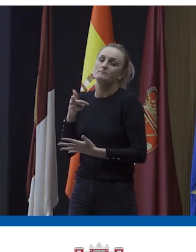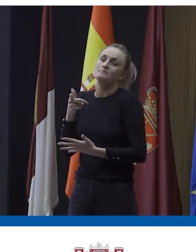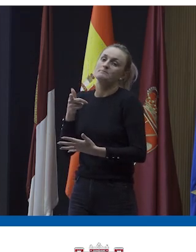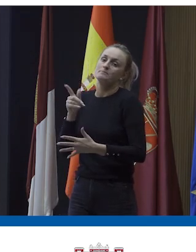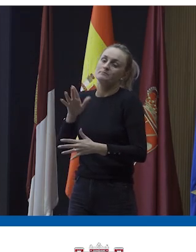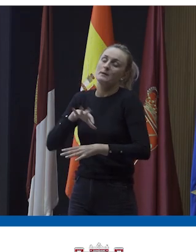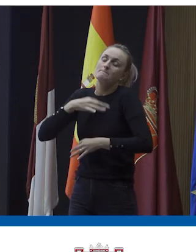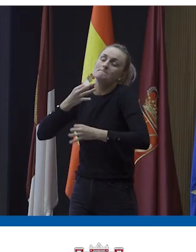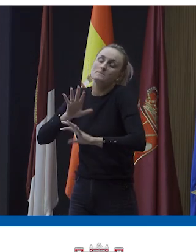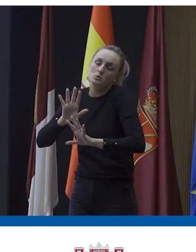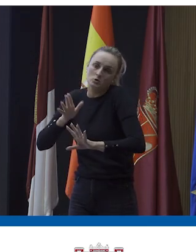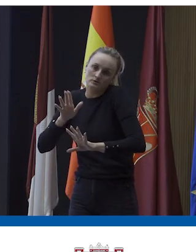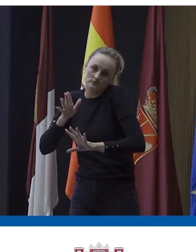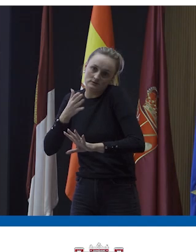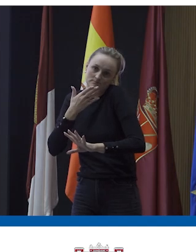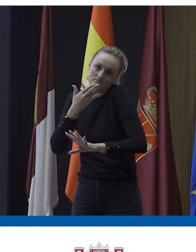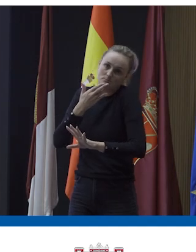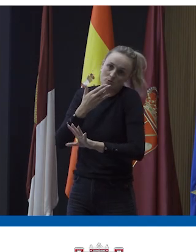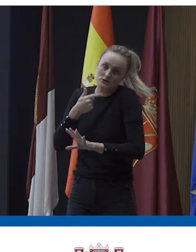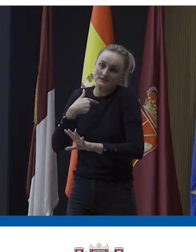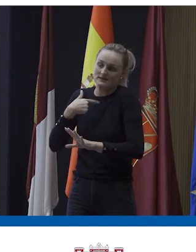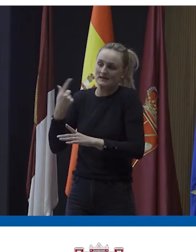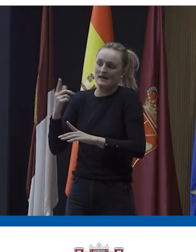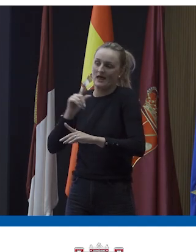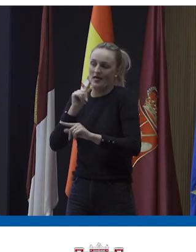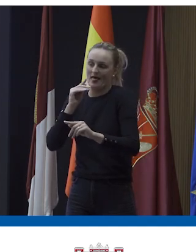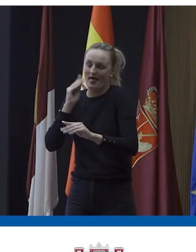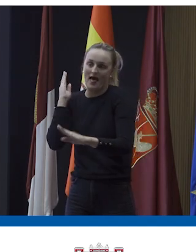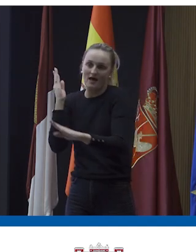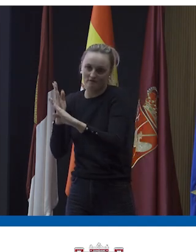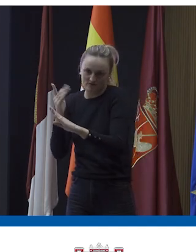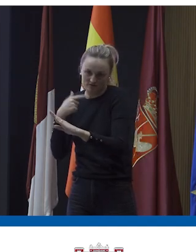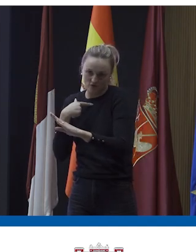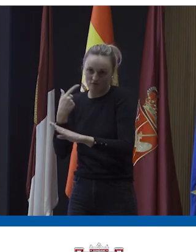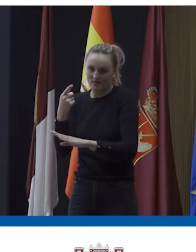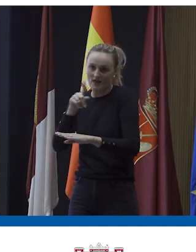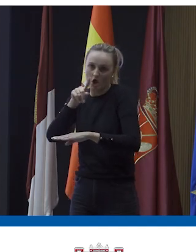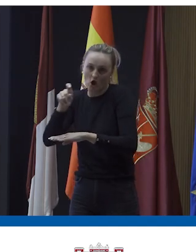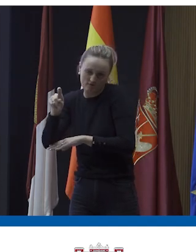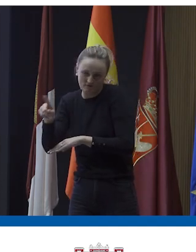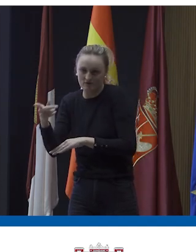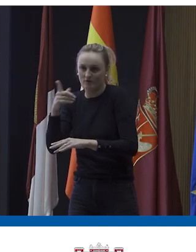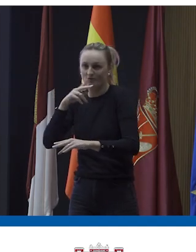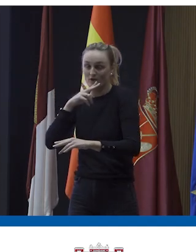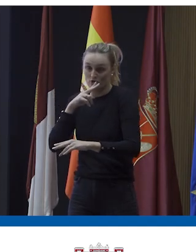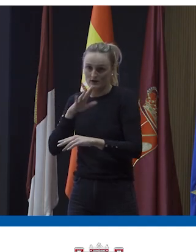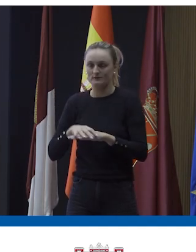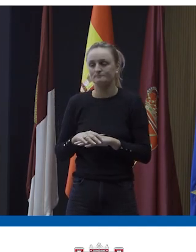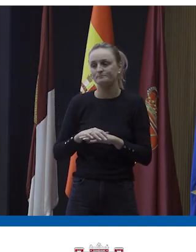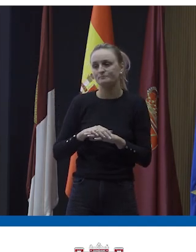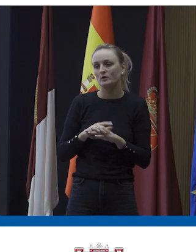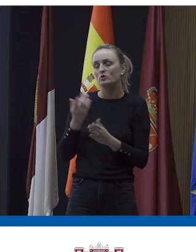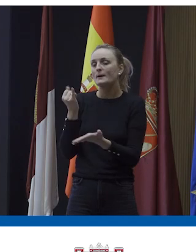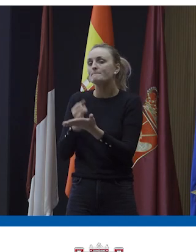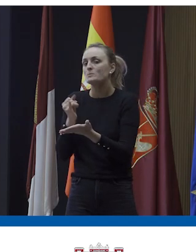haber problemas de infecciones de orina, que a veces los hay y no son con los típicos síntomas, ¿vale? Otra prueba que también es inocua, por ejemplo,